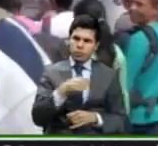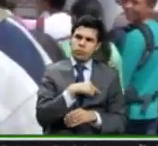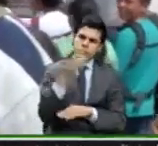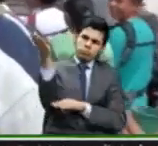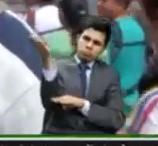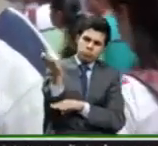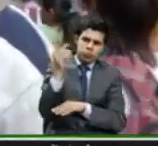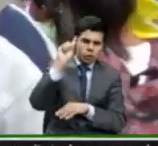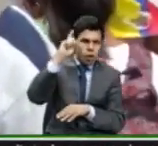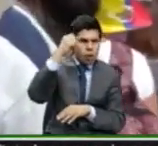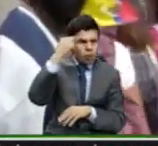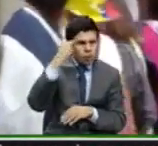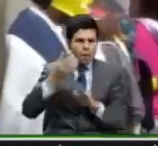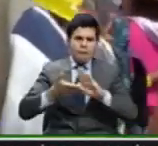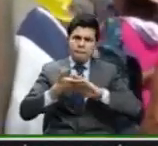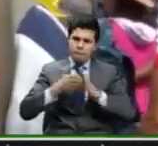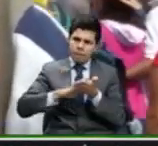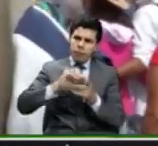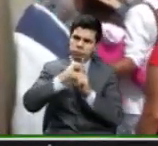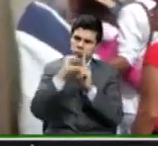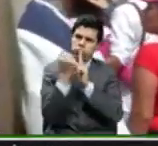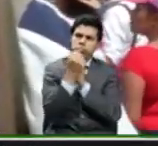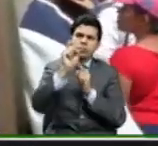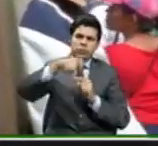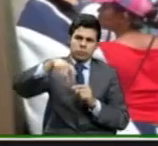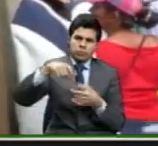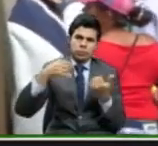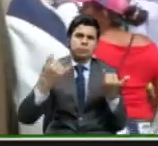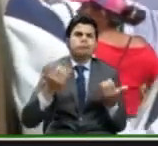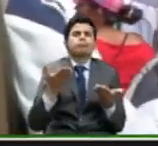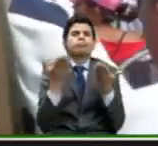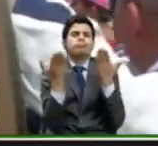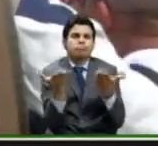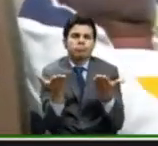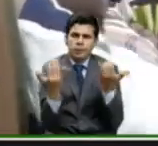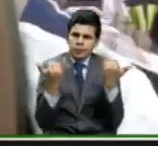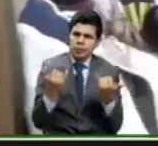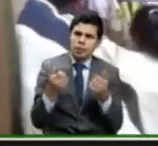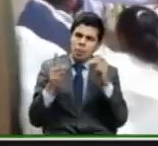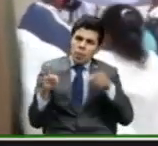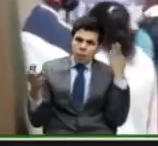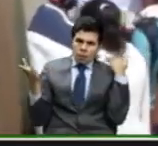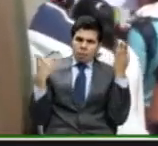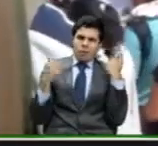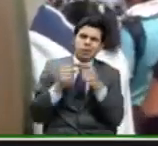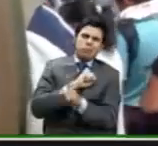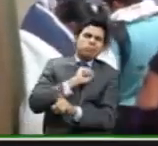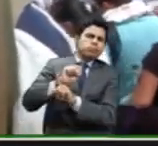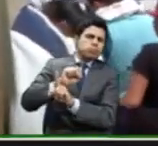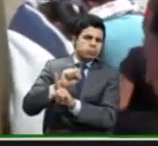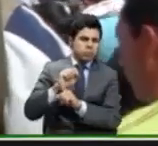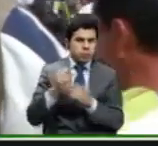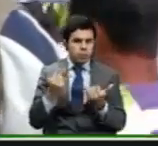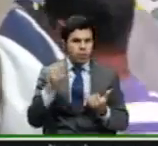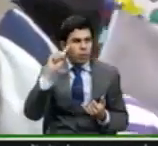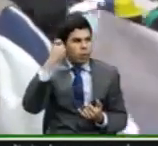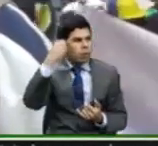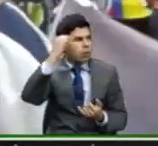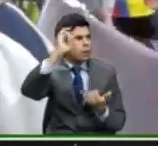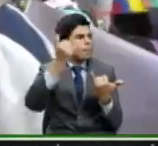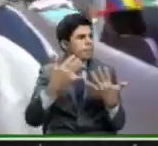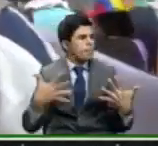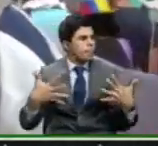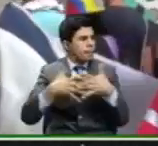gobierno paz con justicia social, porque estamos abandonados. El campesino se siente muy desplazado porque el gobierno no le da inclusión